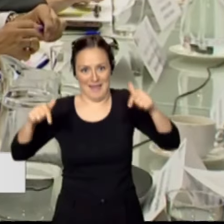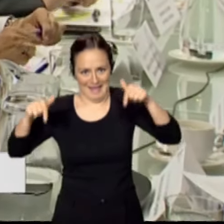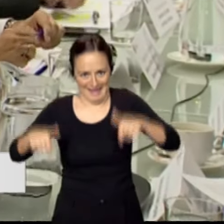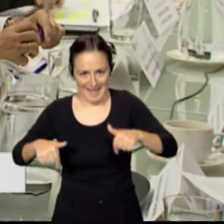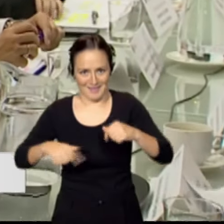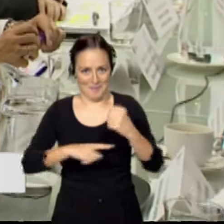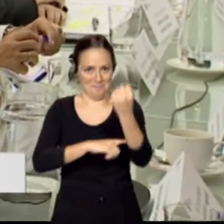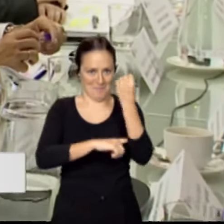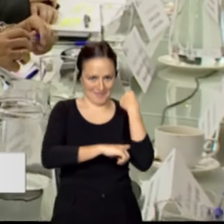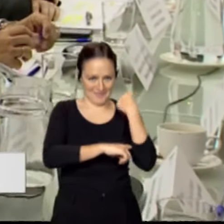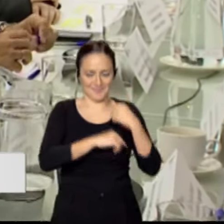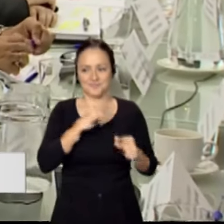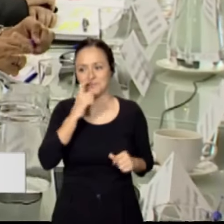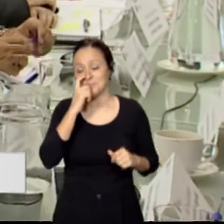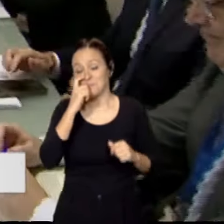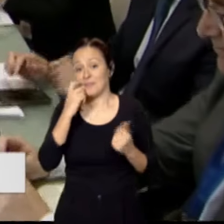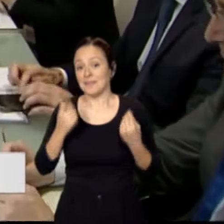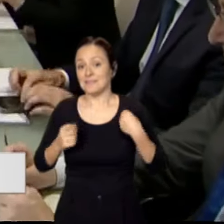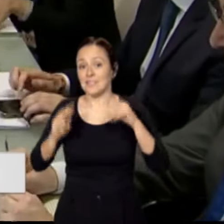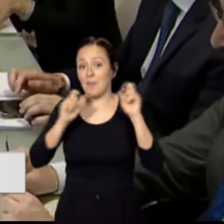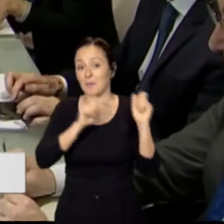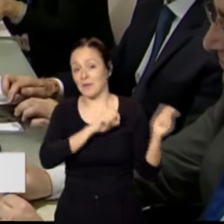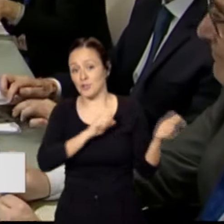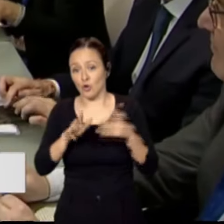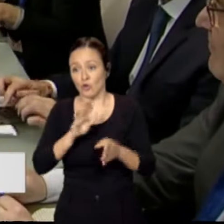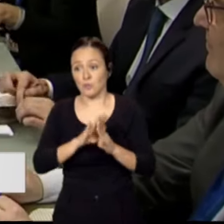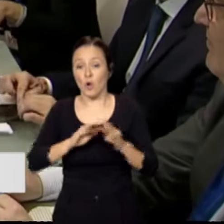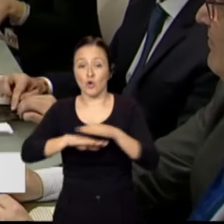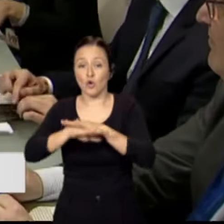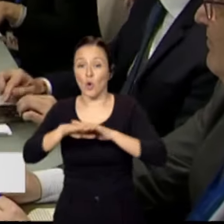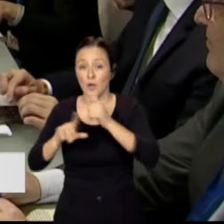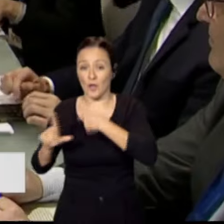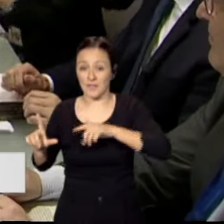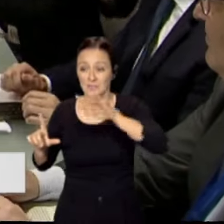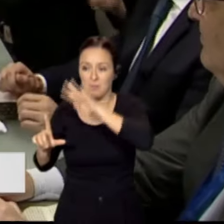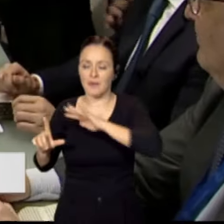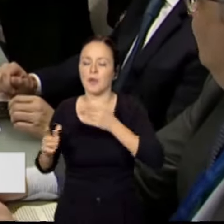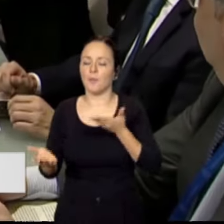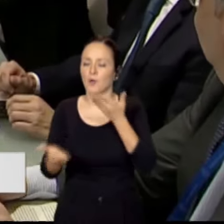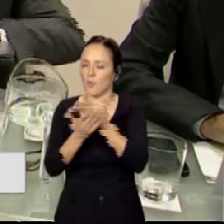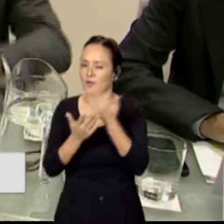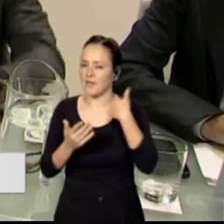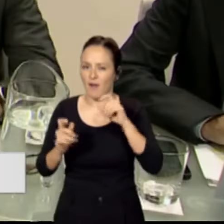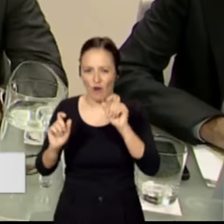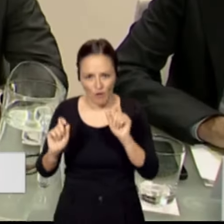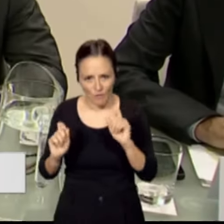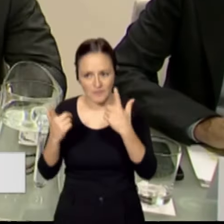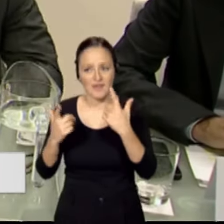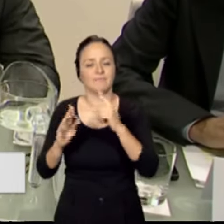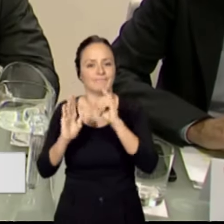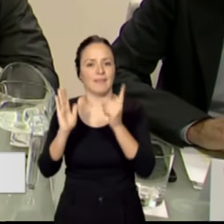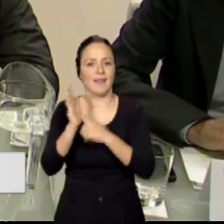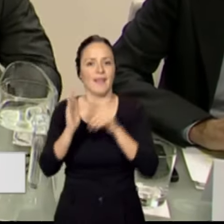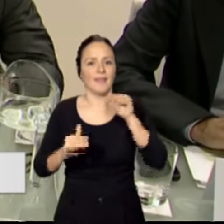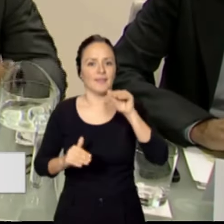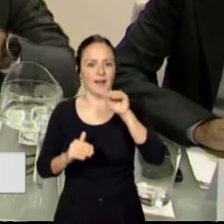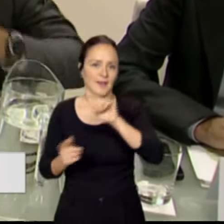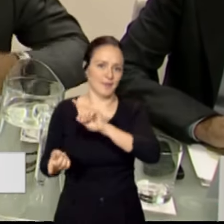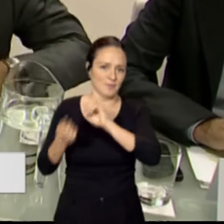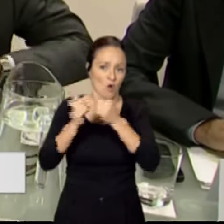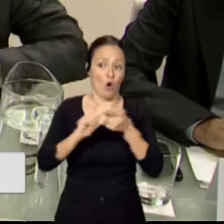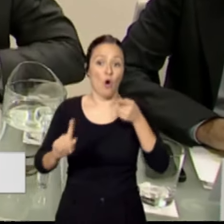y como decimos seguimos hablando de inmigración el gobierno central ya ha cerrado su propuesta para cambiar la ley de extranjería y fijar un